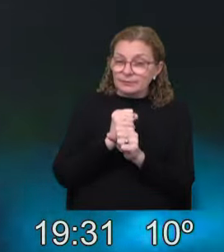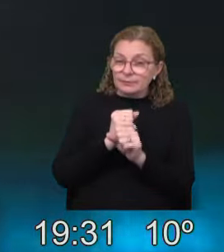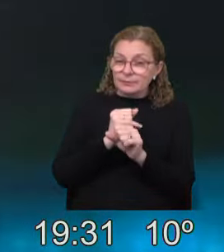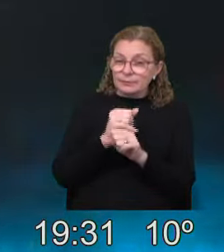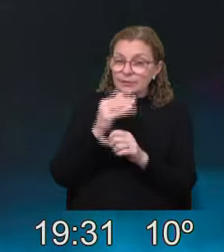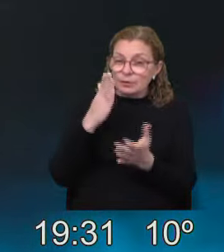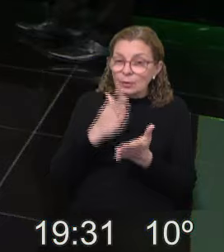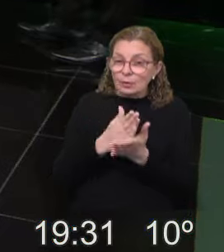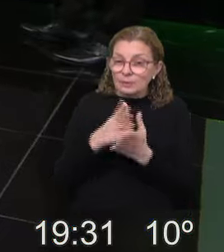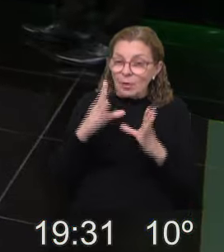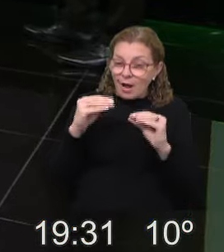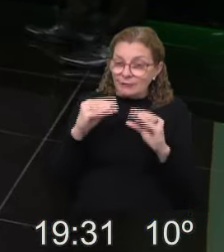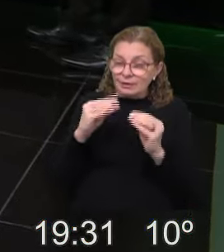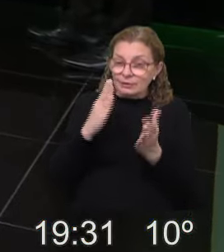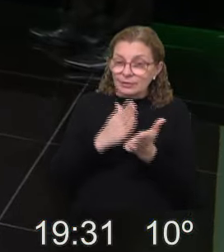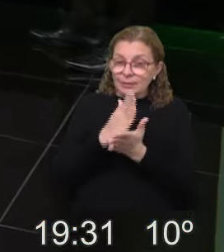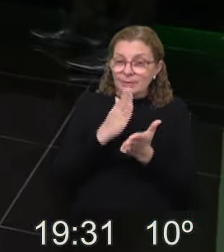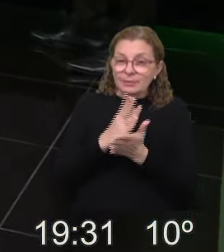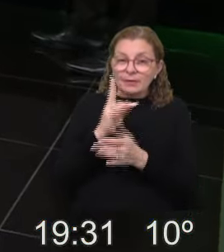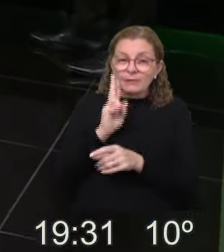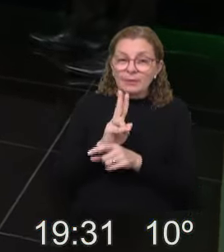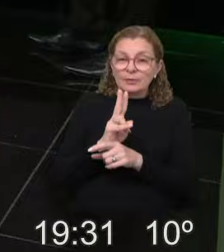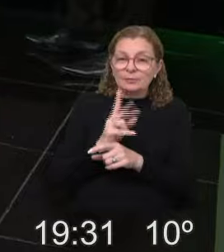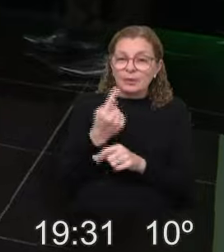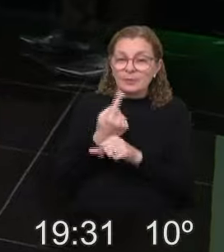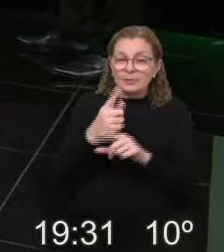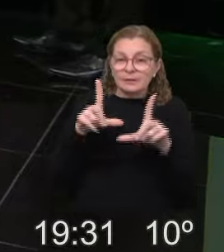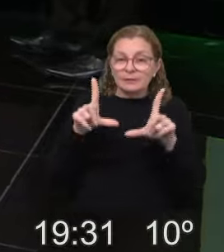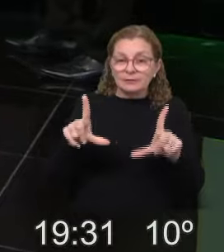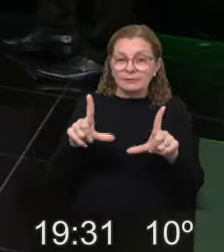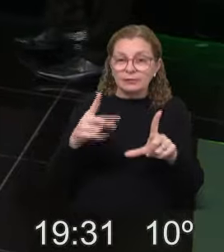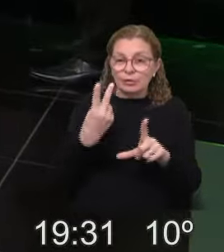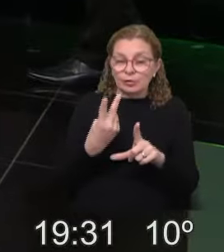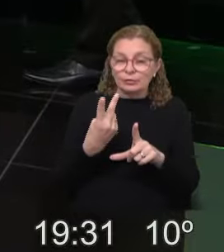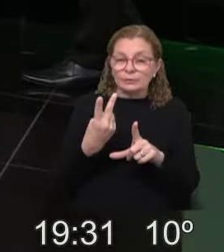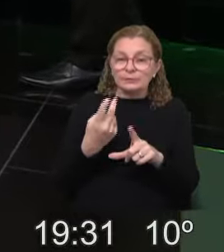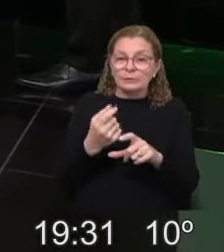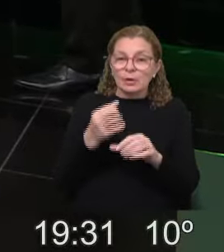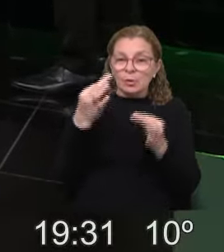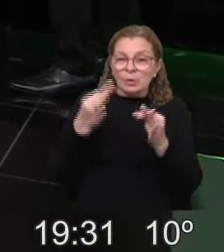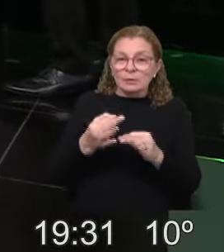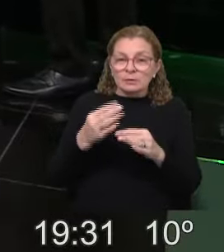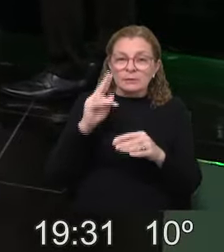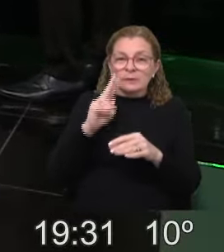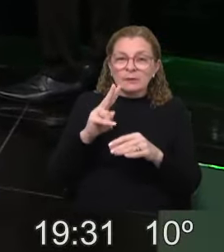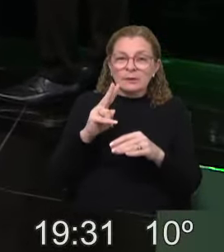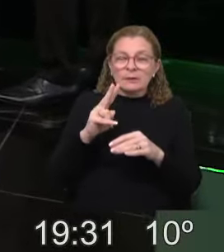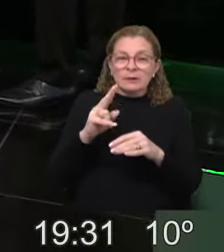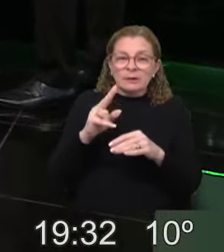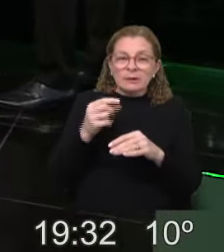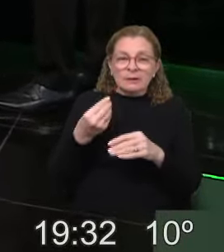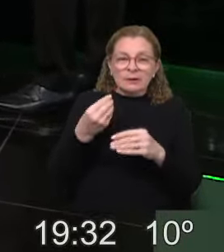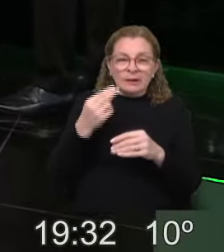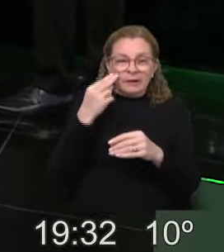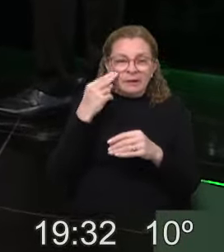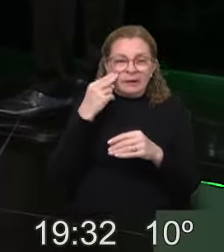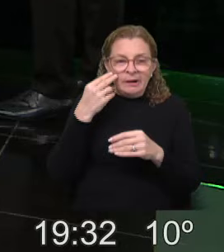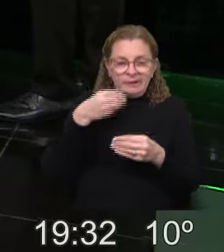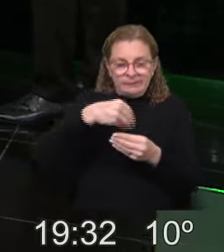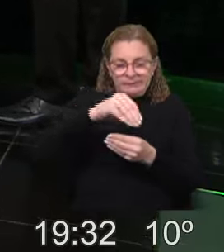en las últimas columnas Y en este caso lo que tenemos en el primer gráfico son dos dimensiones porque justamente lo que estamos tratando de capturar es Cuál ha sido el patrón